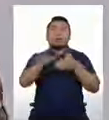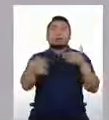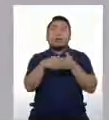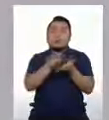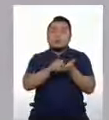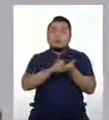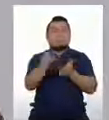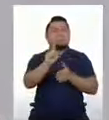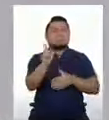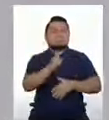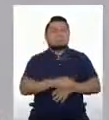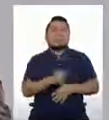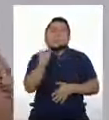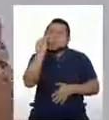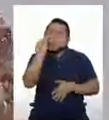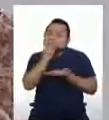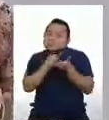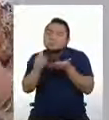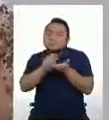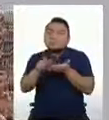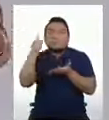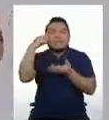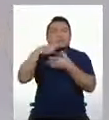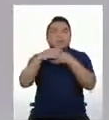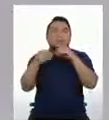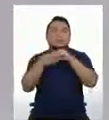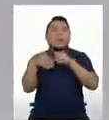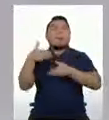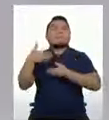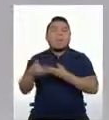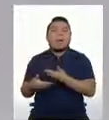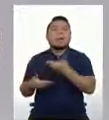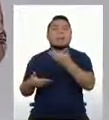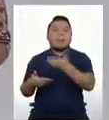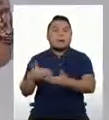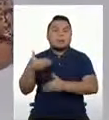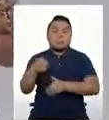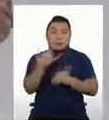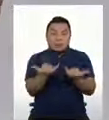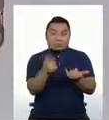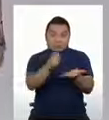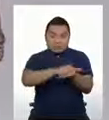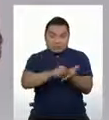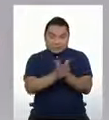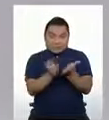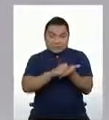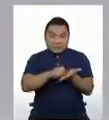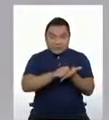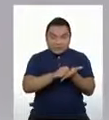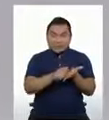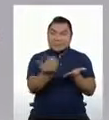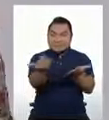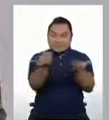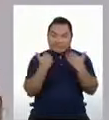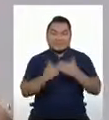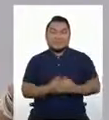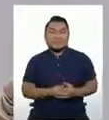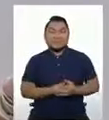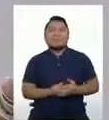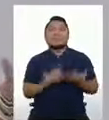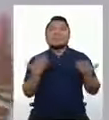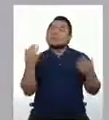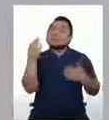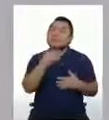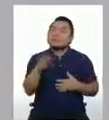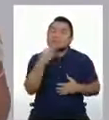vez. Haremos este proceso paso a paso. Así que ten a la mano tus anotaciones y también un lápiz y un papel. Y